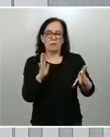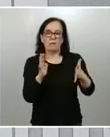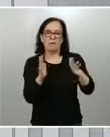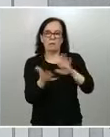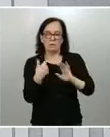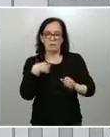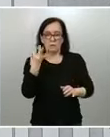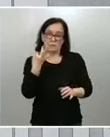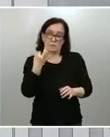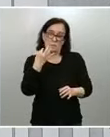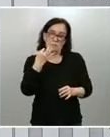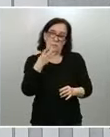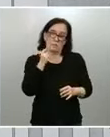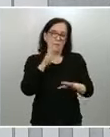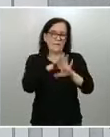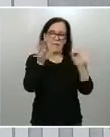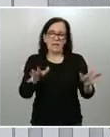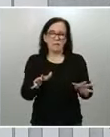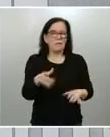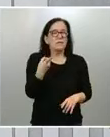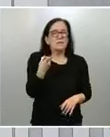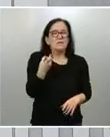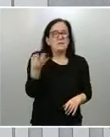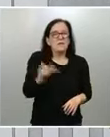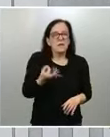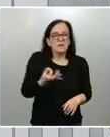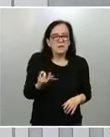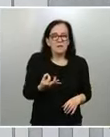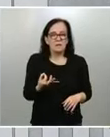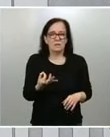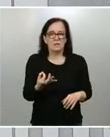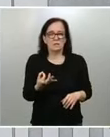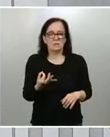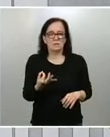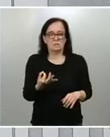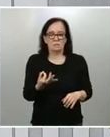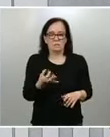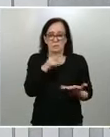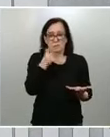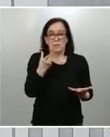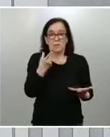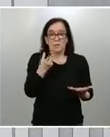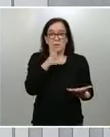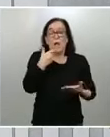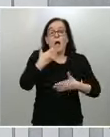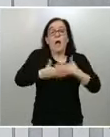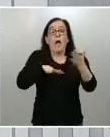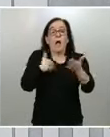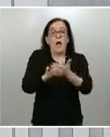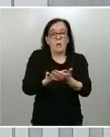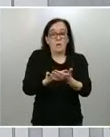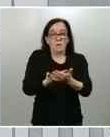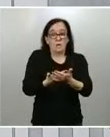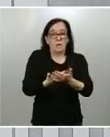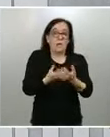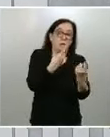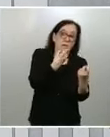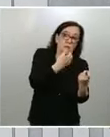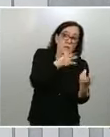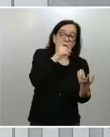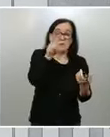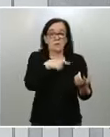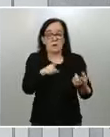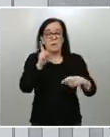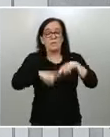muy claro es imprescindible ser imprescindible y veremos hasta cuándo es imprescindible en función de la evolución de los datos